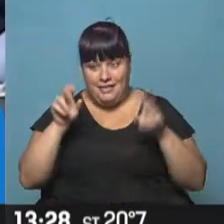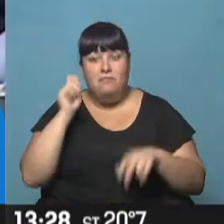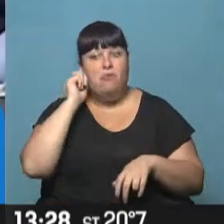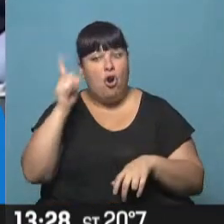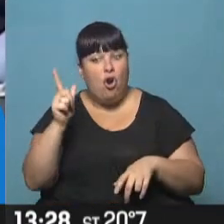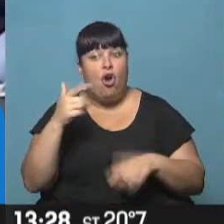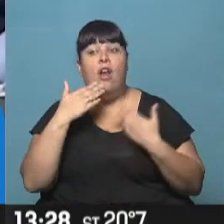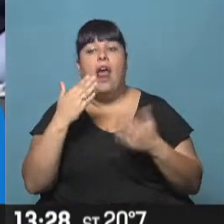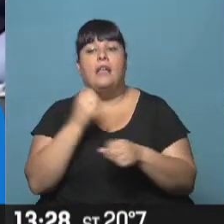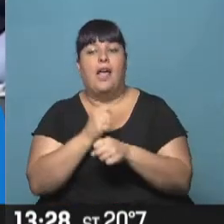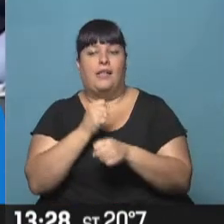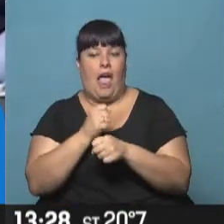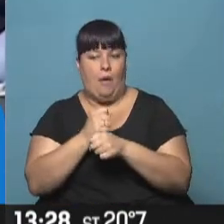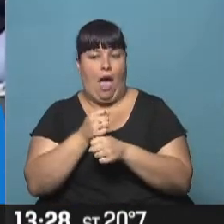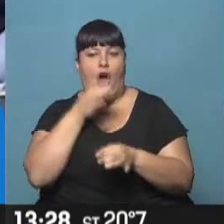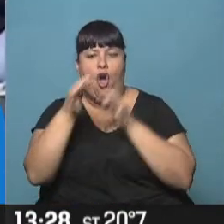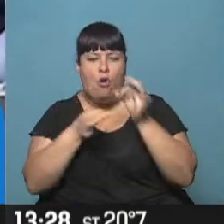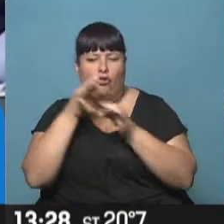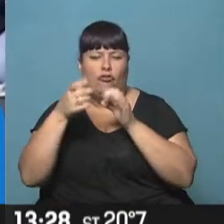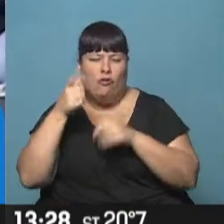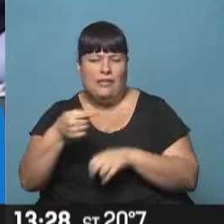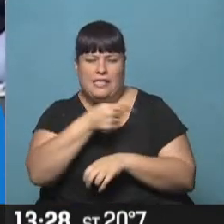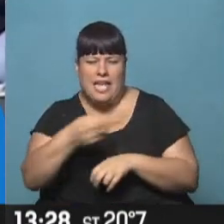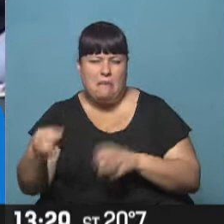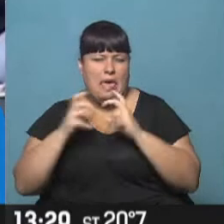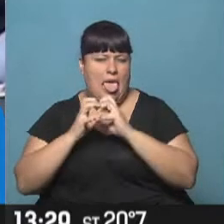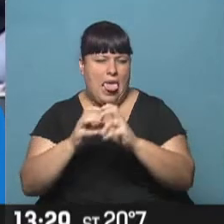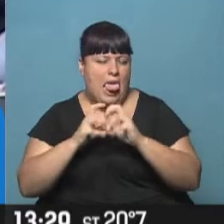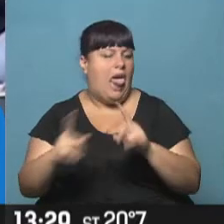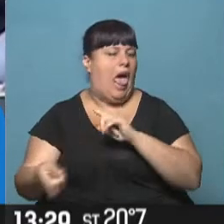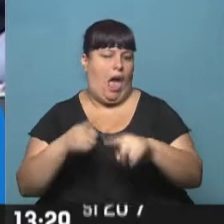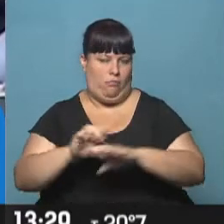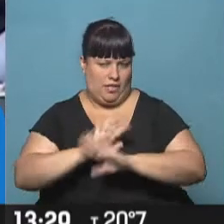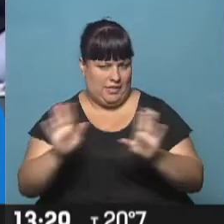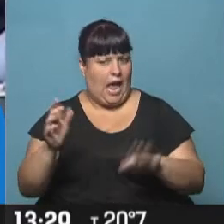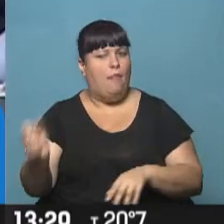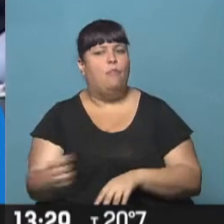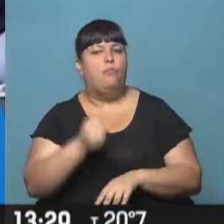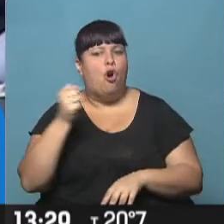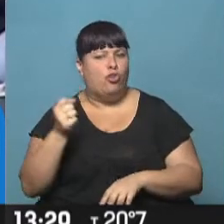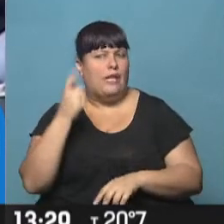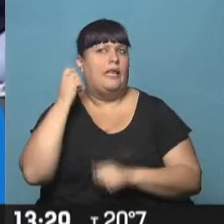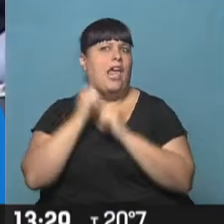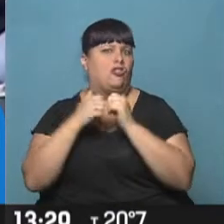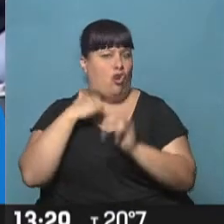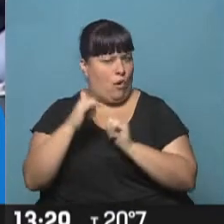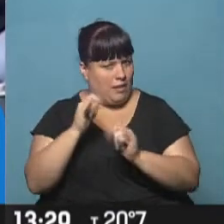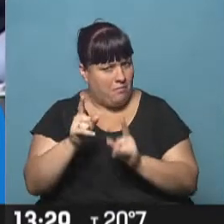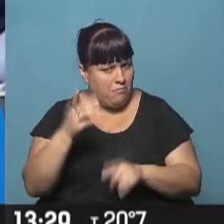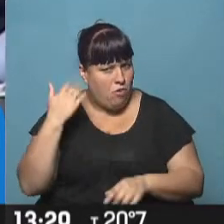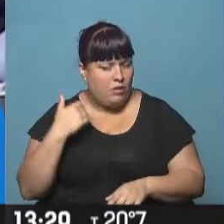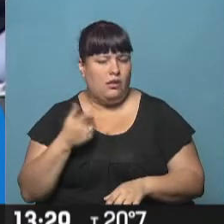logró, gracias al trabajo de diálogo intenso de estas semanas, un acuerdo que es muy importante, muy histórico, como les decía